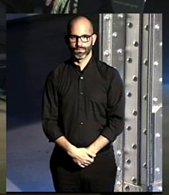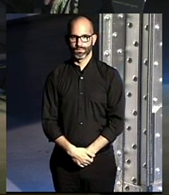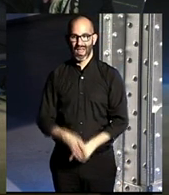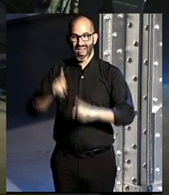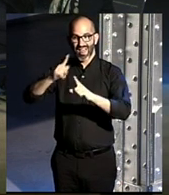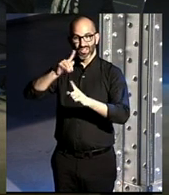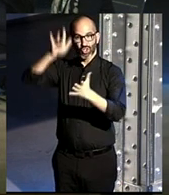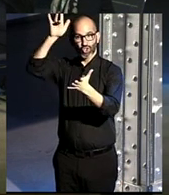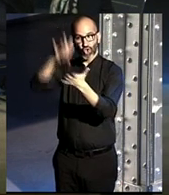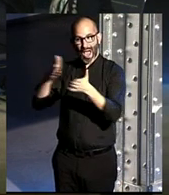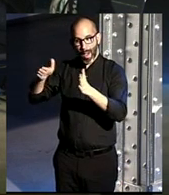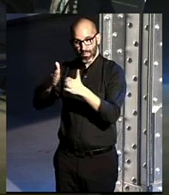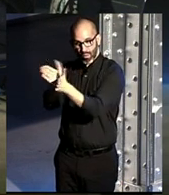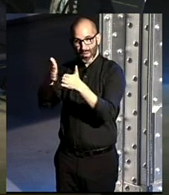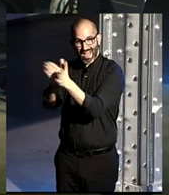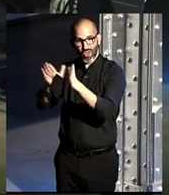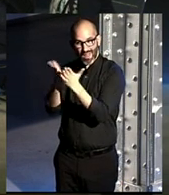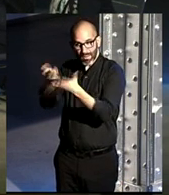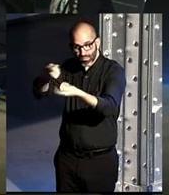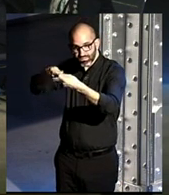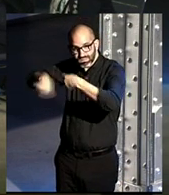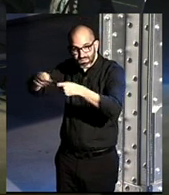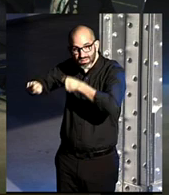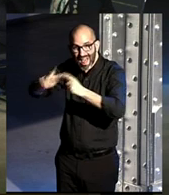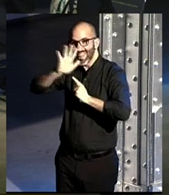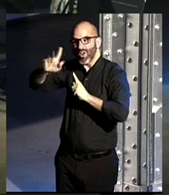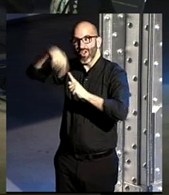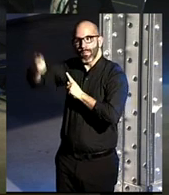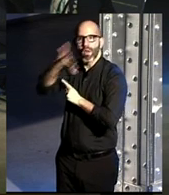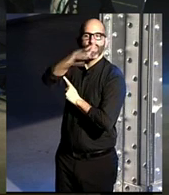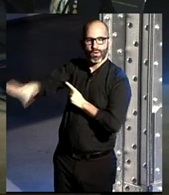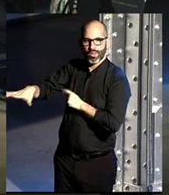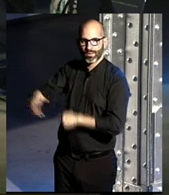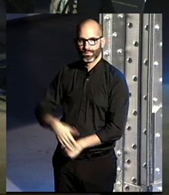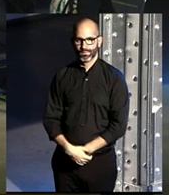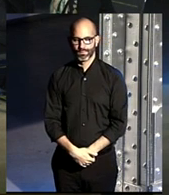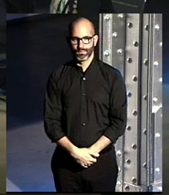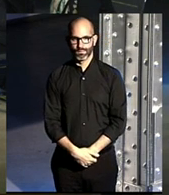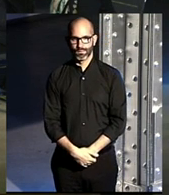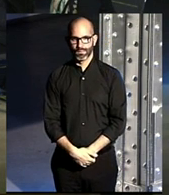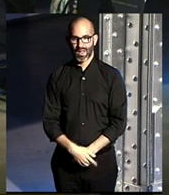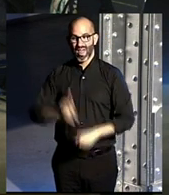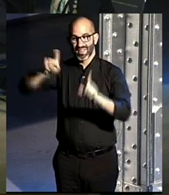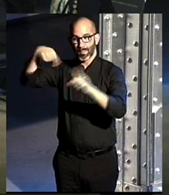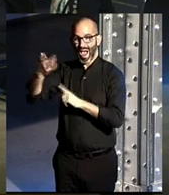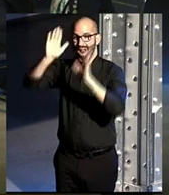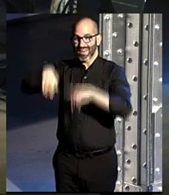después de la publicación del libro, She lost the case just. perdió por los